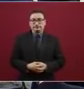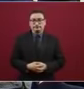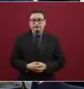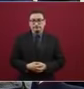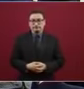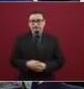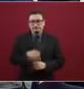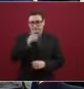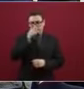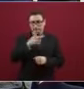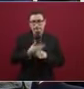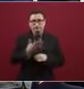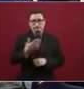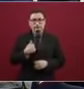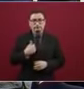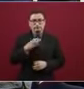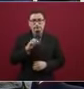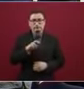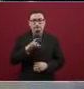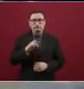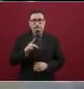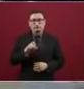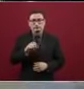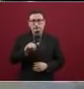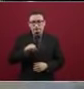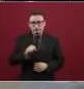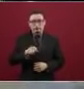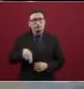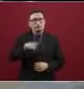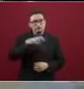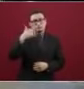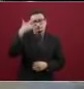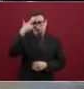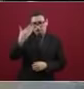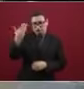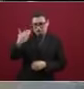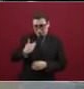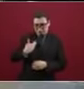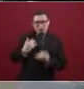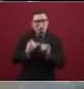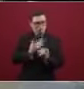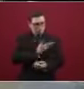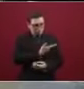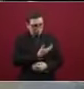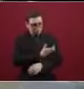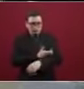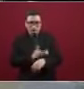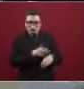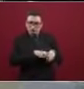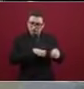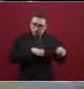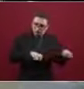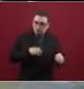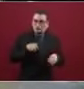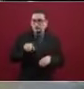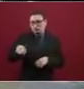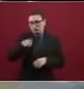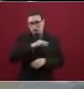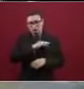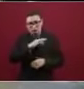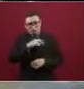Secretario Carlos Pozos. Recuerden ustedes que también están los compañeros aquí integrantes de del gabinete y de